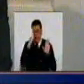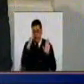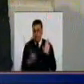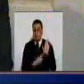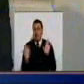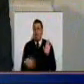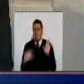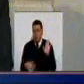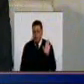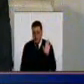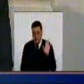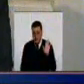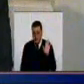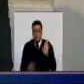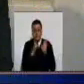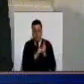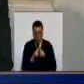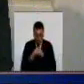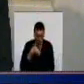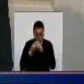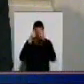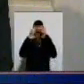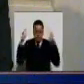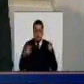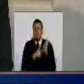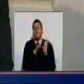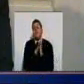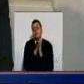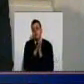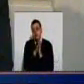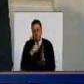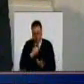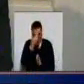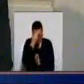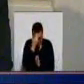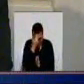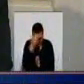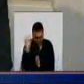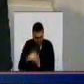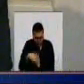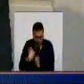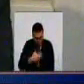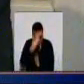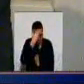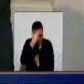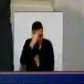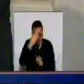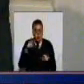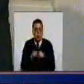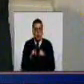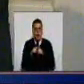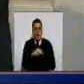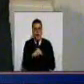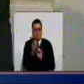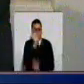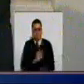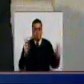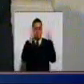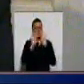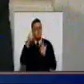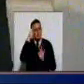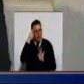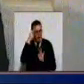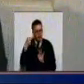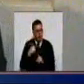Nacional. Dice también el Consejo de Estado, dice, la moralidad constituye un punto de partida imperativo para